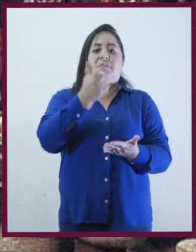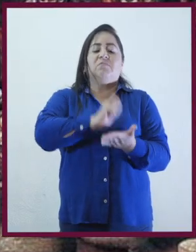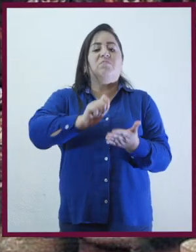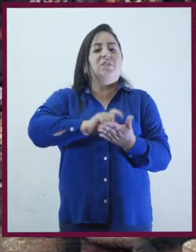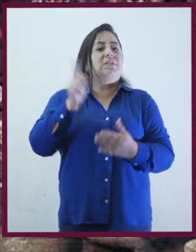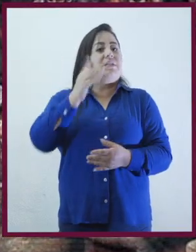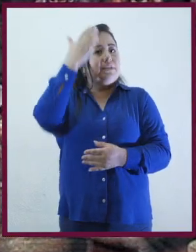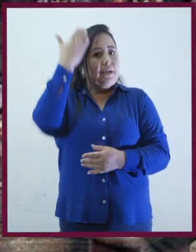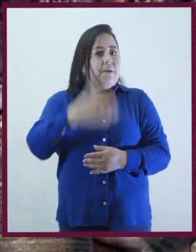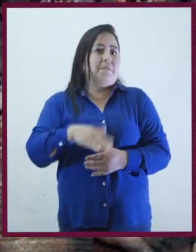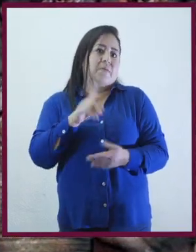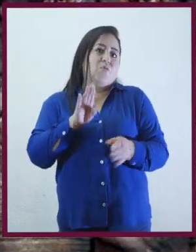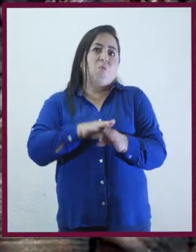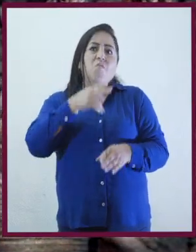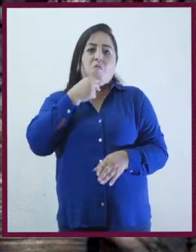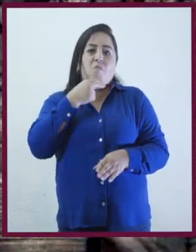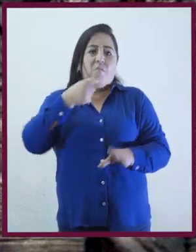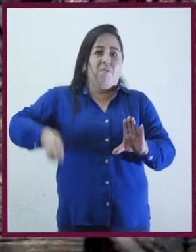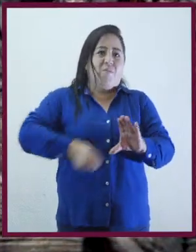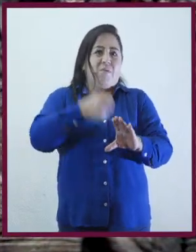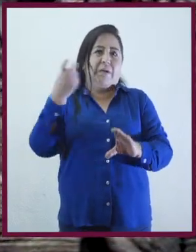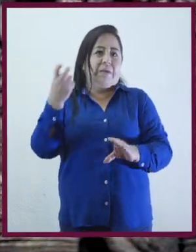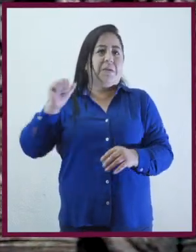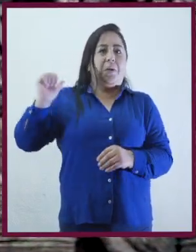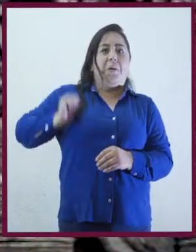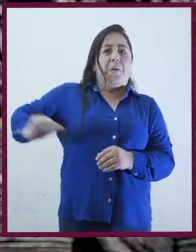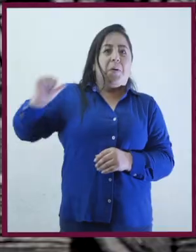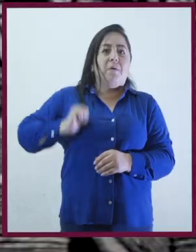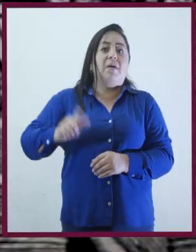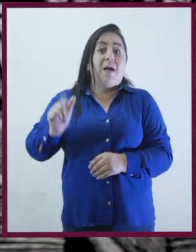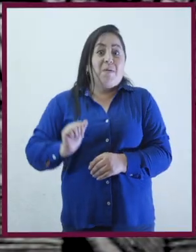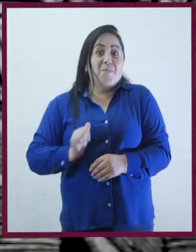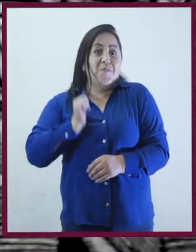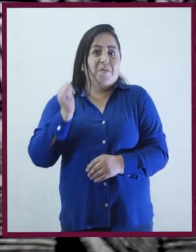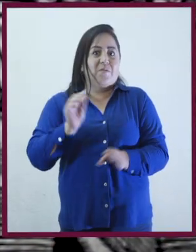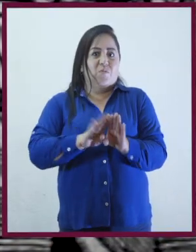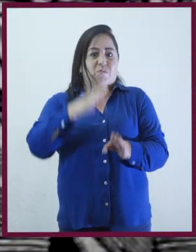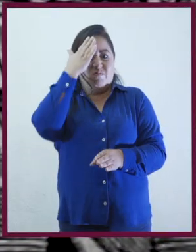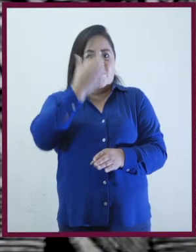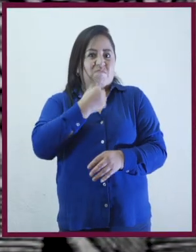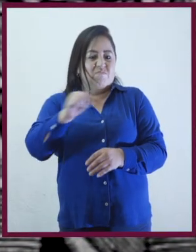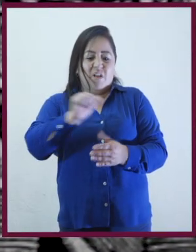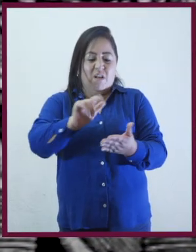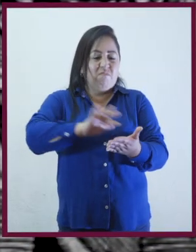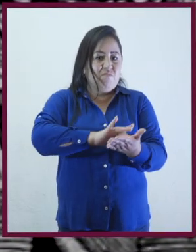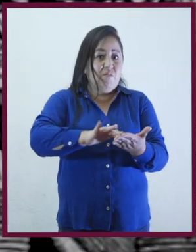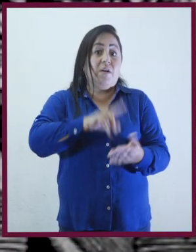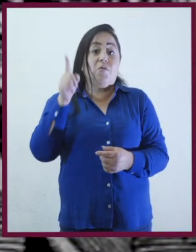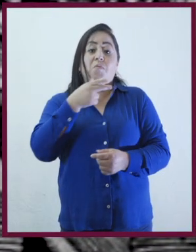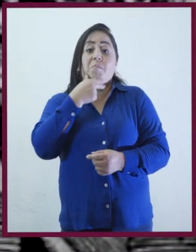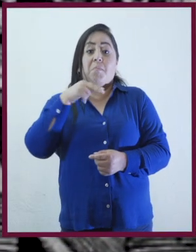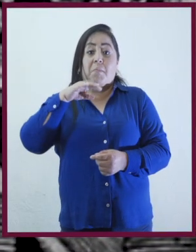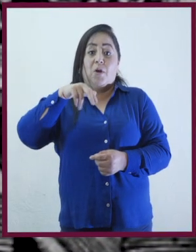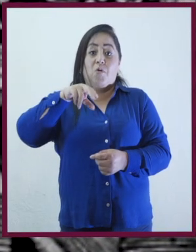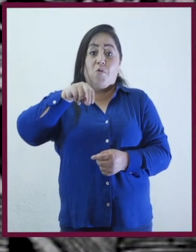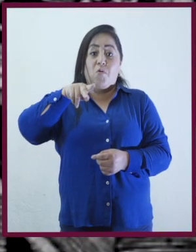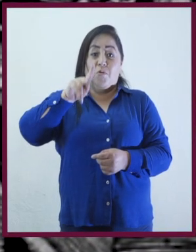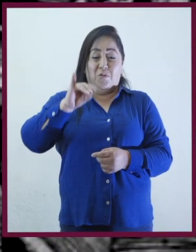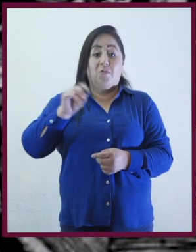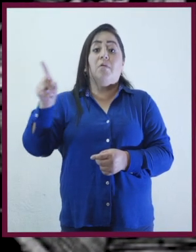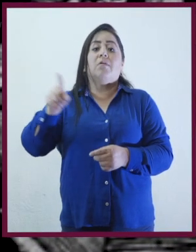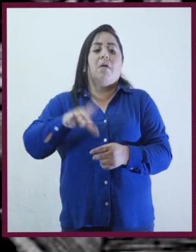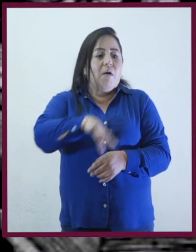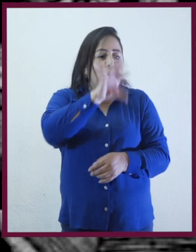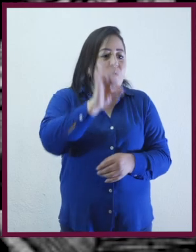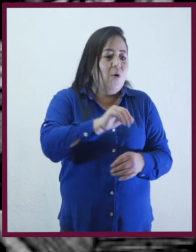algo inusual para un simple molinero de esa época. Aprovechando sus habilidades de lectura, Menocchio se dedicó a conseguir